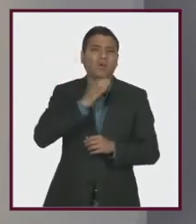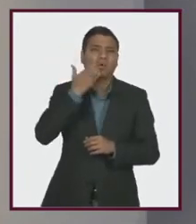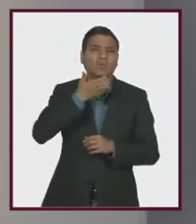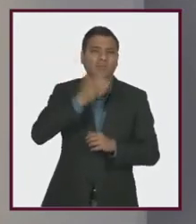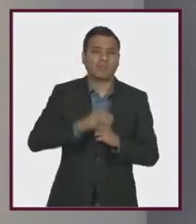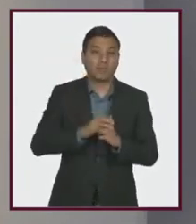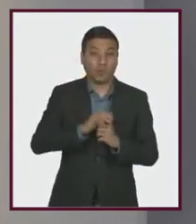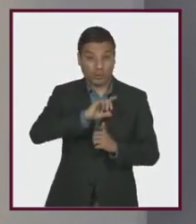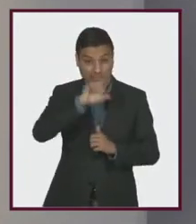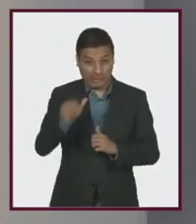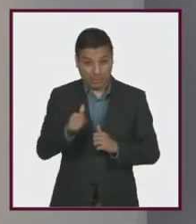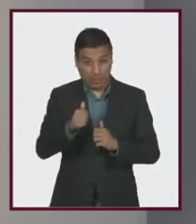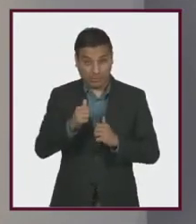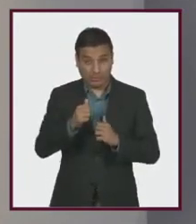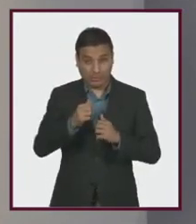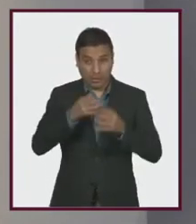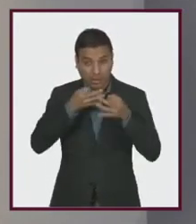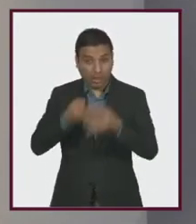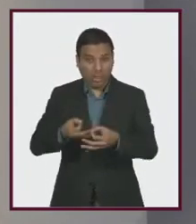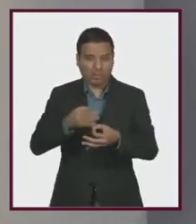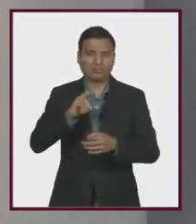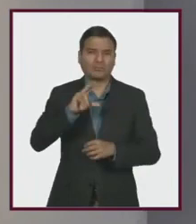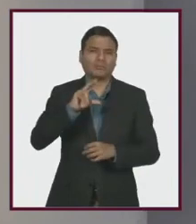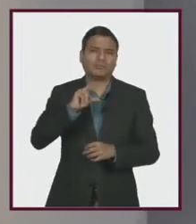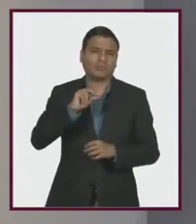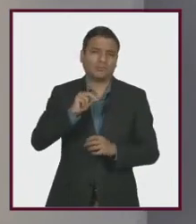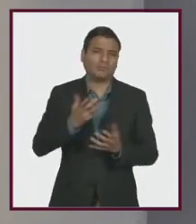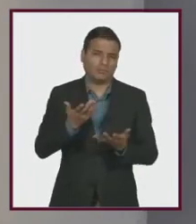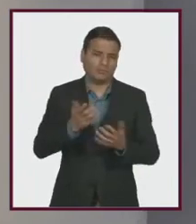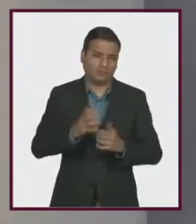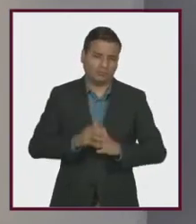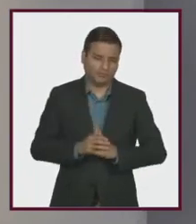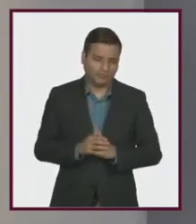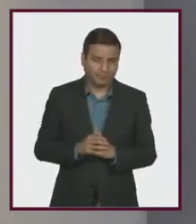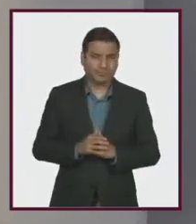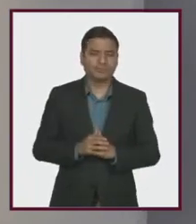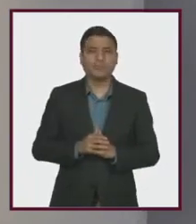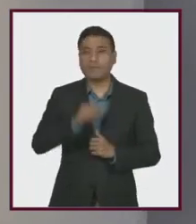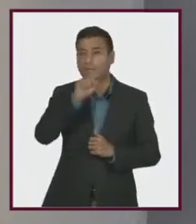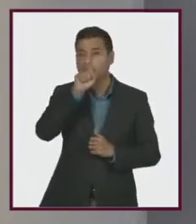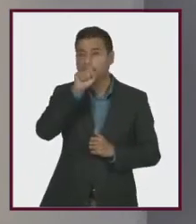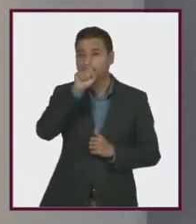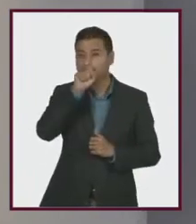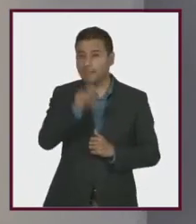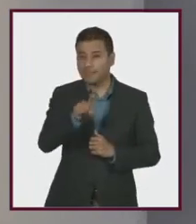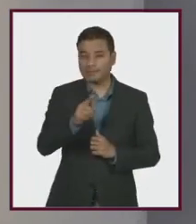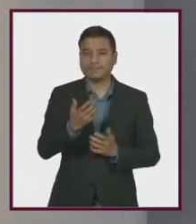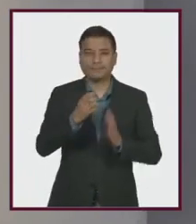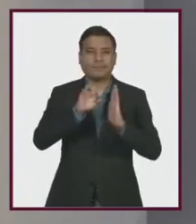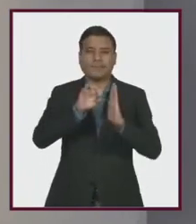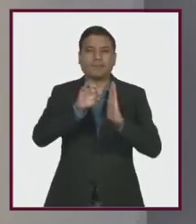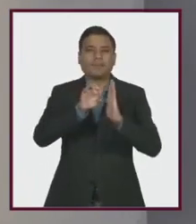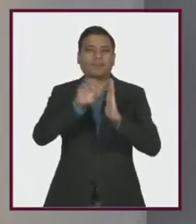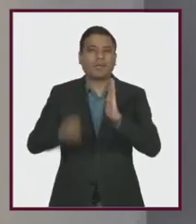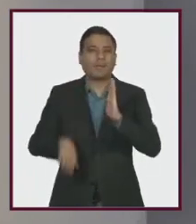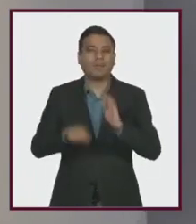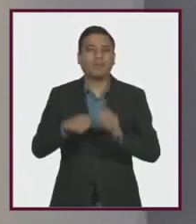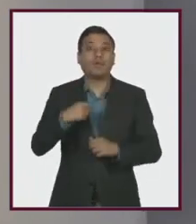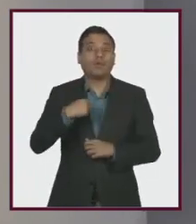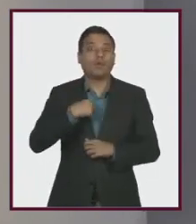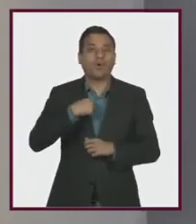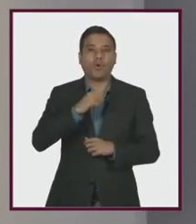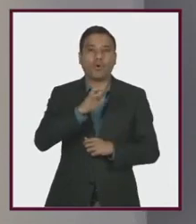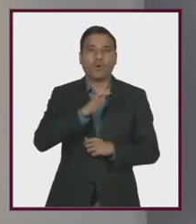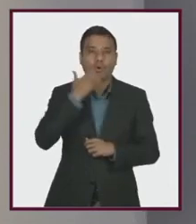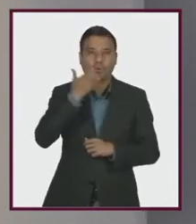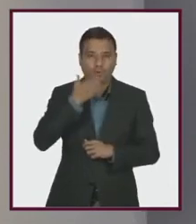en el consumo de la sustancia, pero sí que la consuma. Y, por ejemplo, es muy común que si yo me pongo muy nervioso y de repente consumo